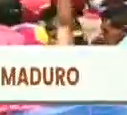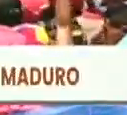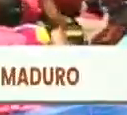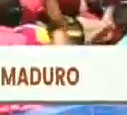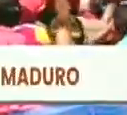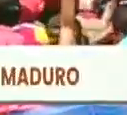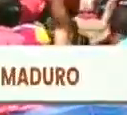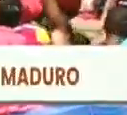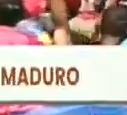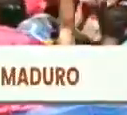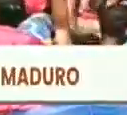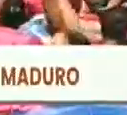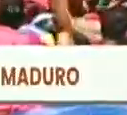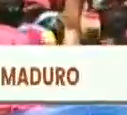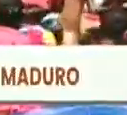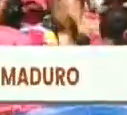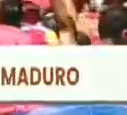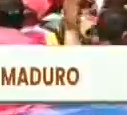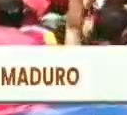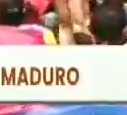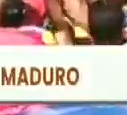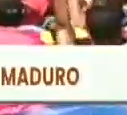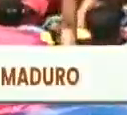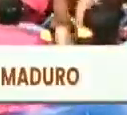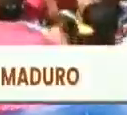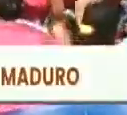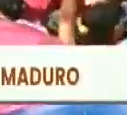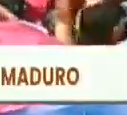tejedor de alegrías.